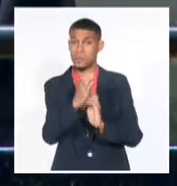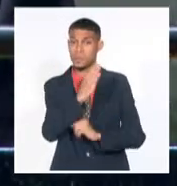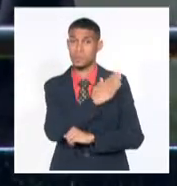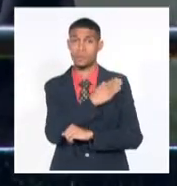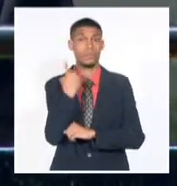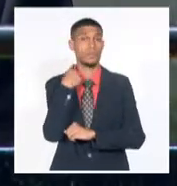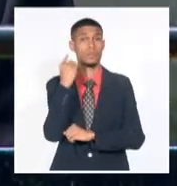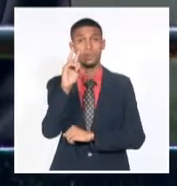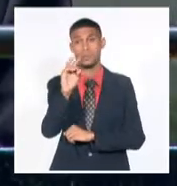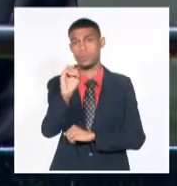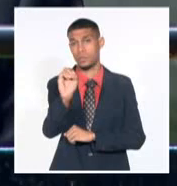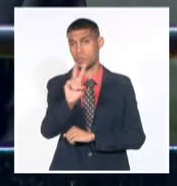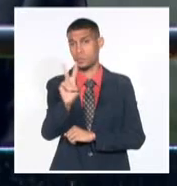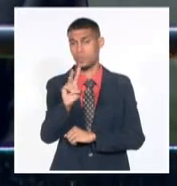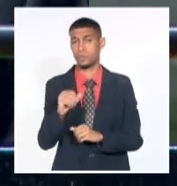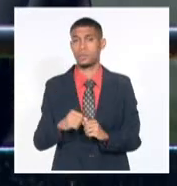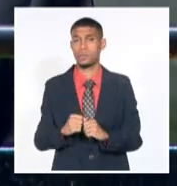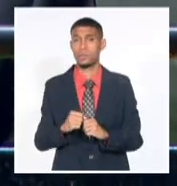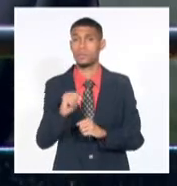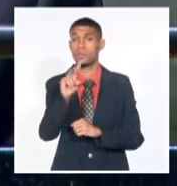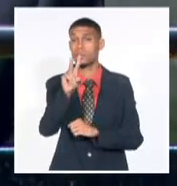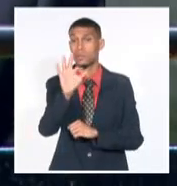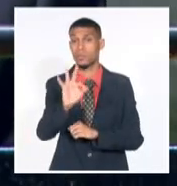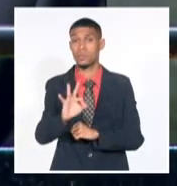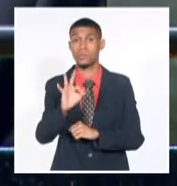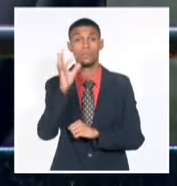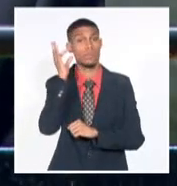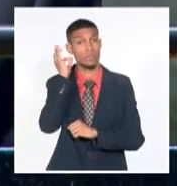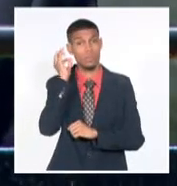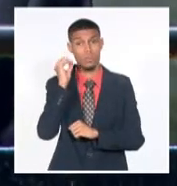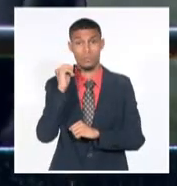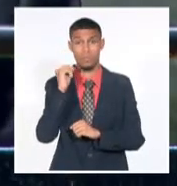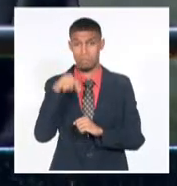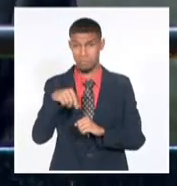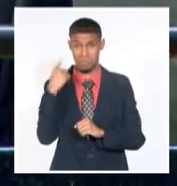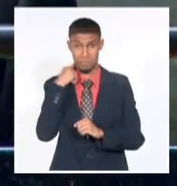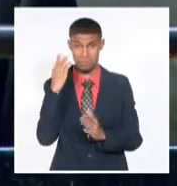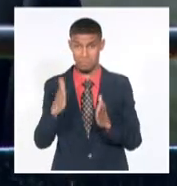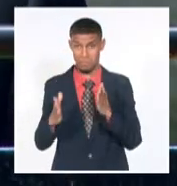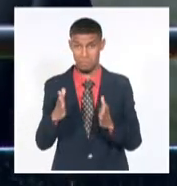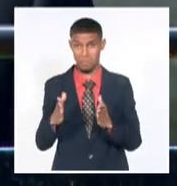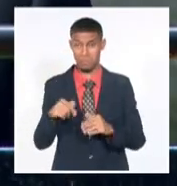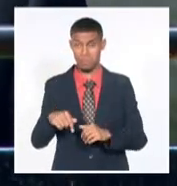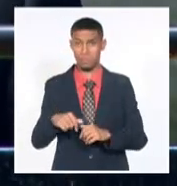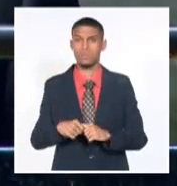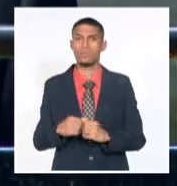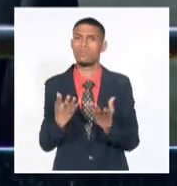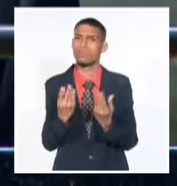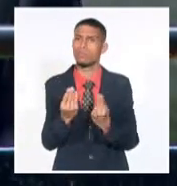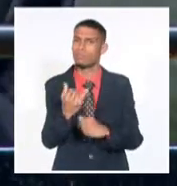2022 y el 28 de febrero del presente año, los